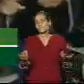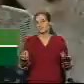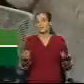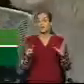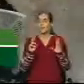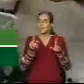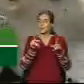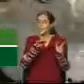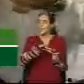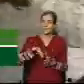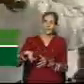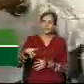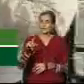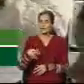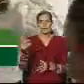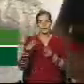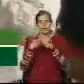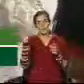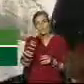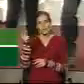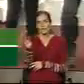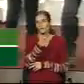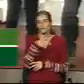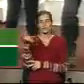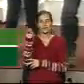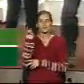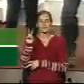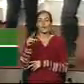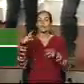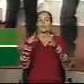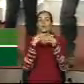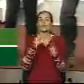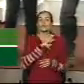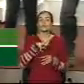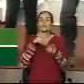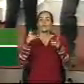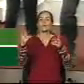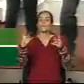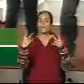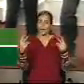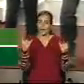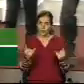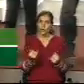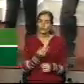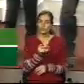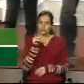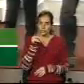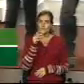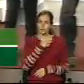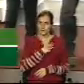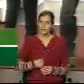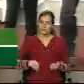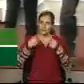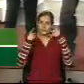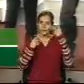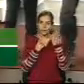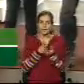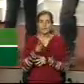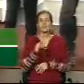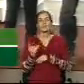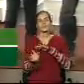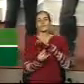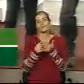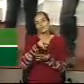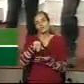Ok, aparte de eso, para el pueblo venezolano y para todos los que nos están viendo y para usted, comandante, a través del